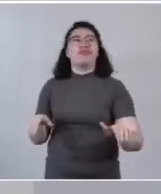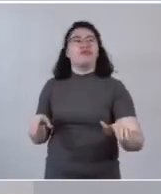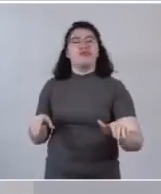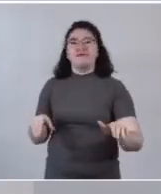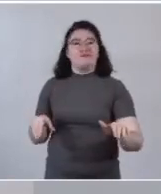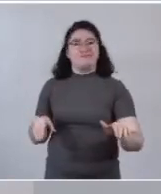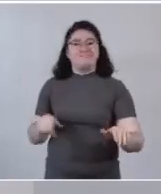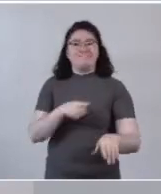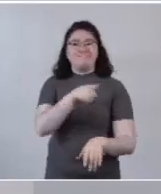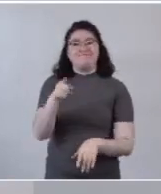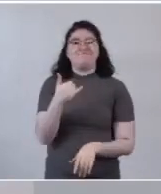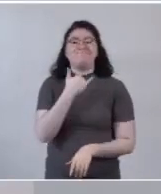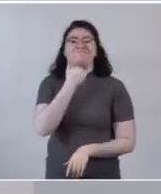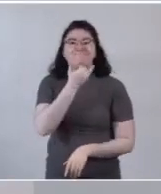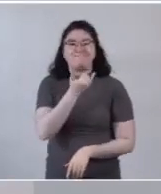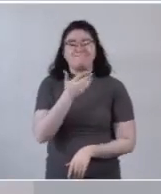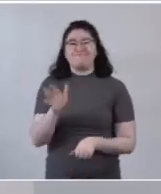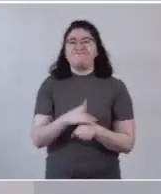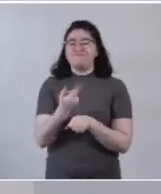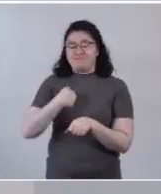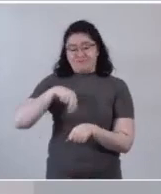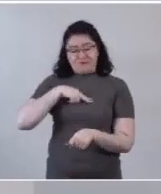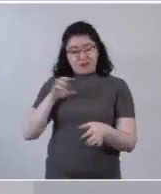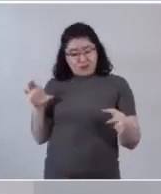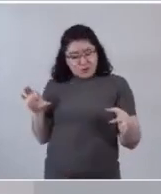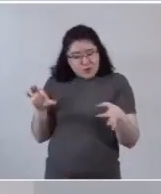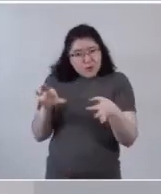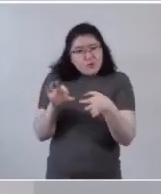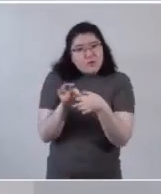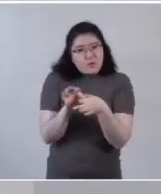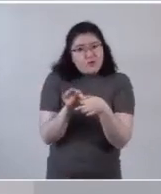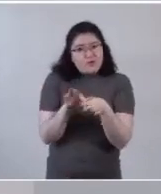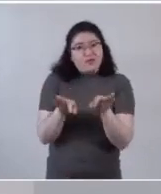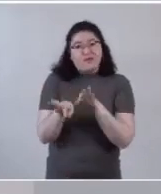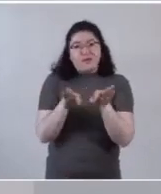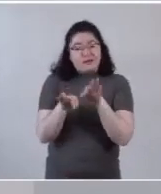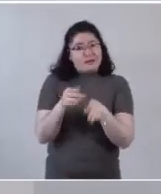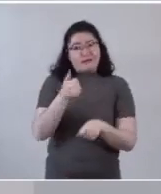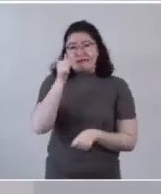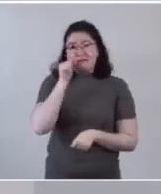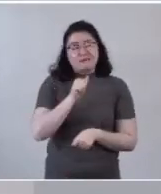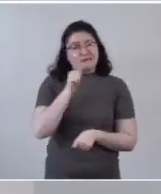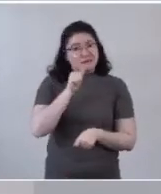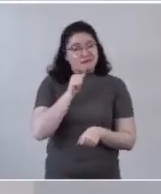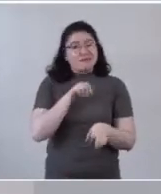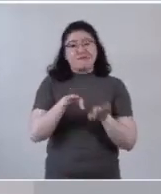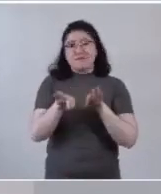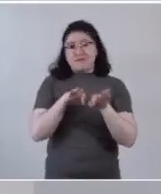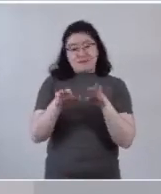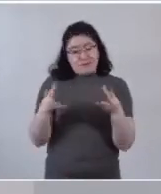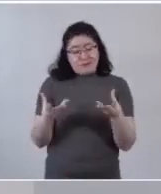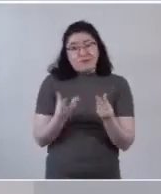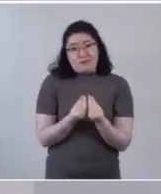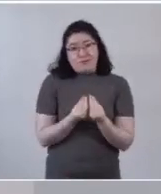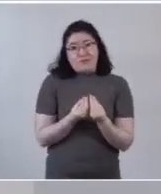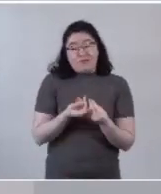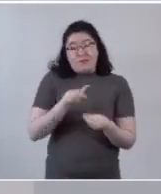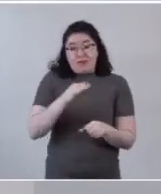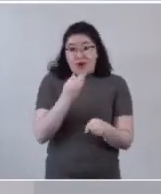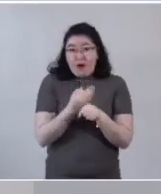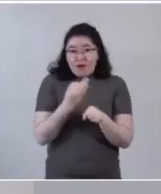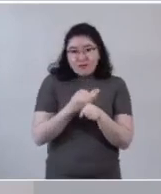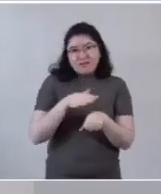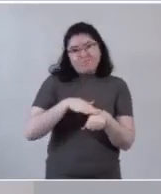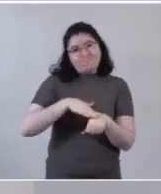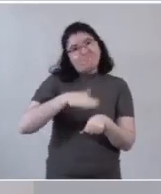siempre, porque siempre vamos a estar en coordinación desde el principio. Siempre lo hemos estado, pero aún más ahora,